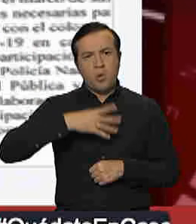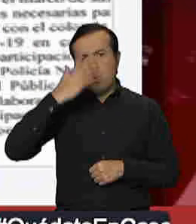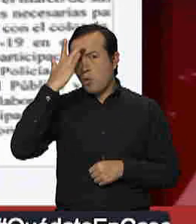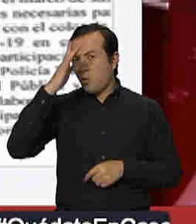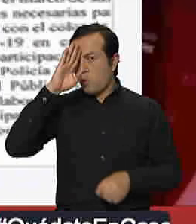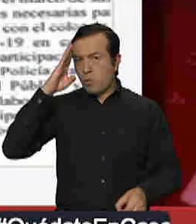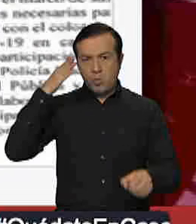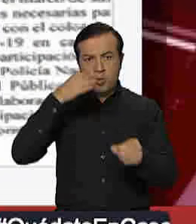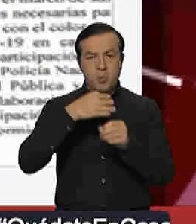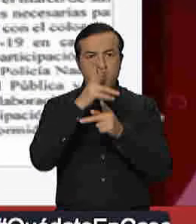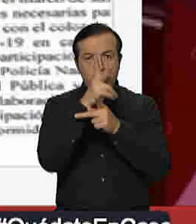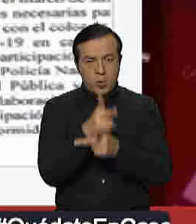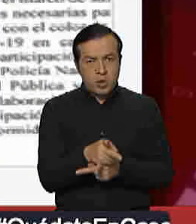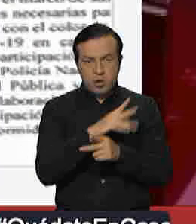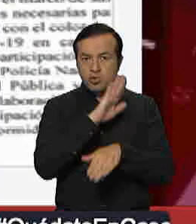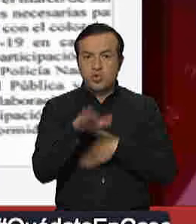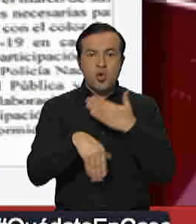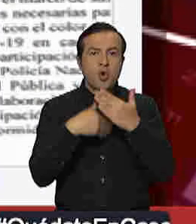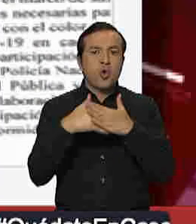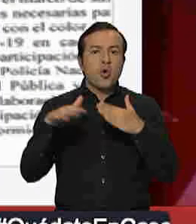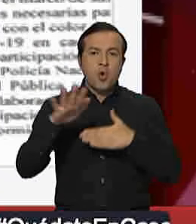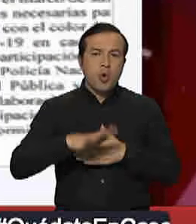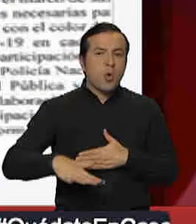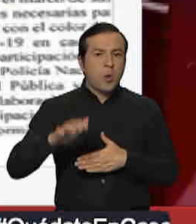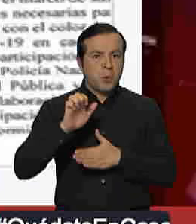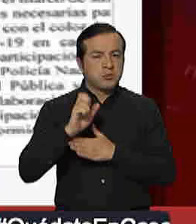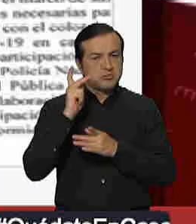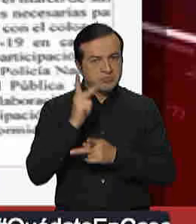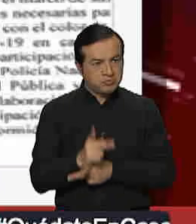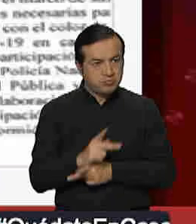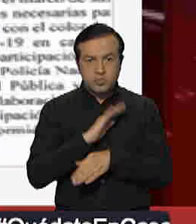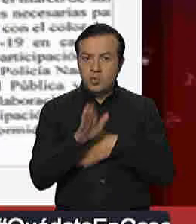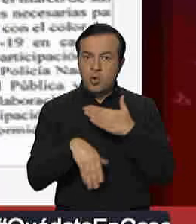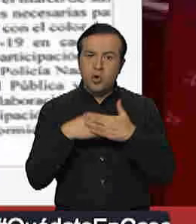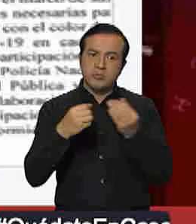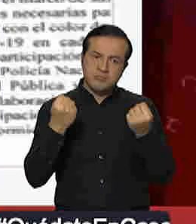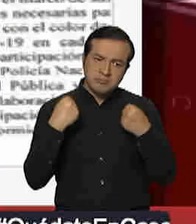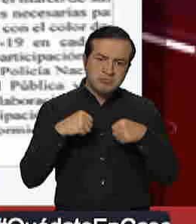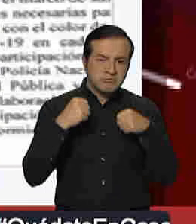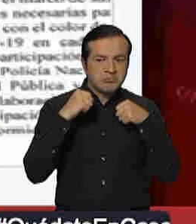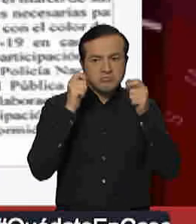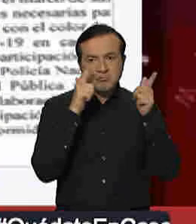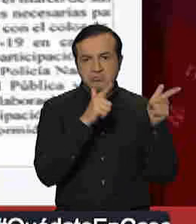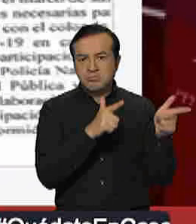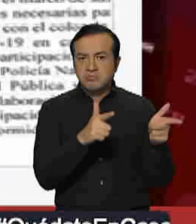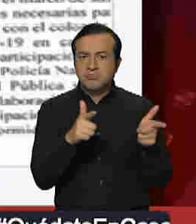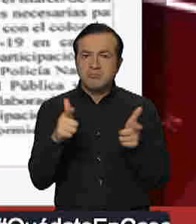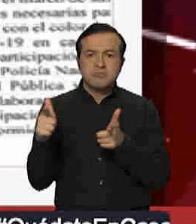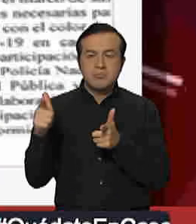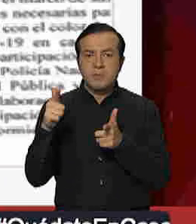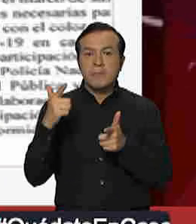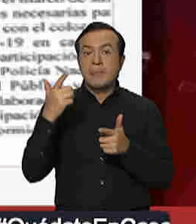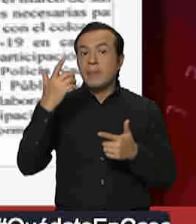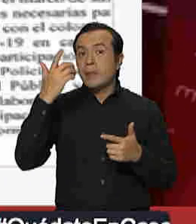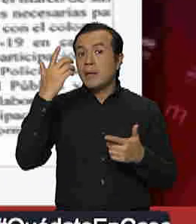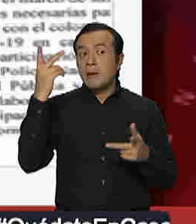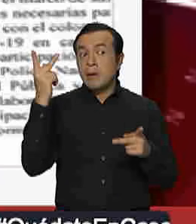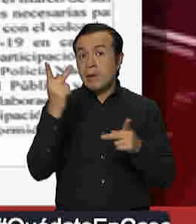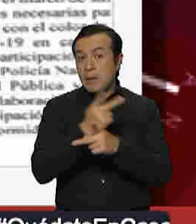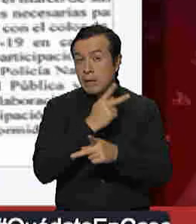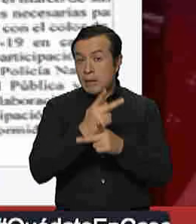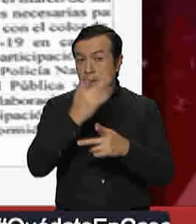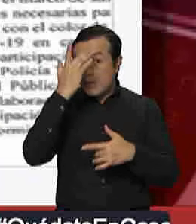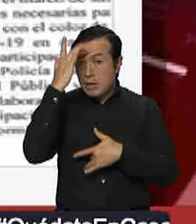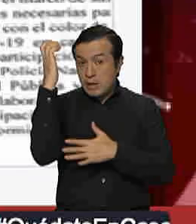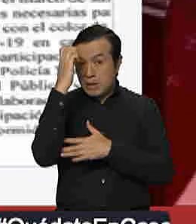de precautelar el bienestar de todos los ecuatorianos y poder desplegar todas las medidas necesarias para hacer frente a la crisis sanitaria.